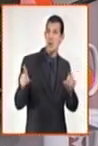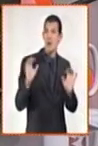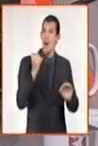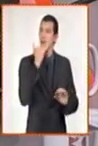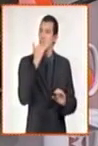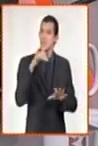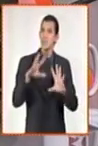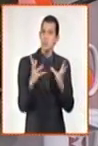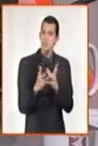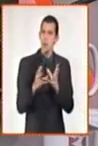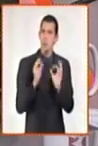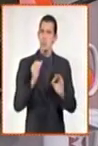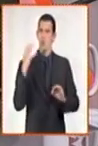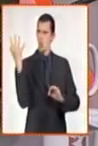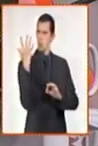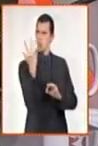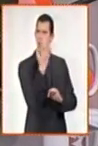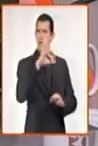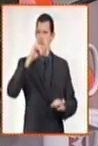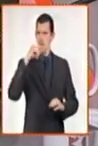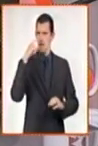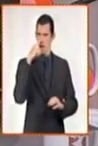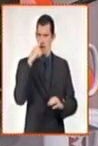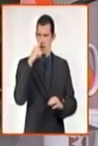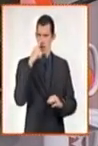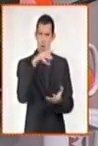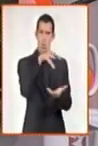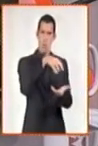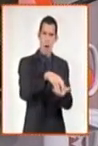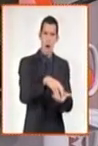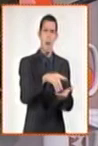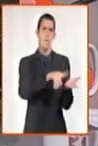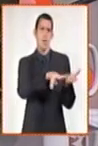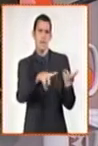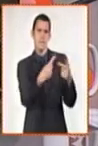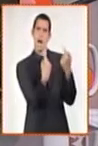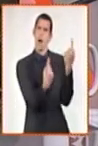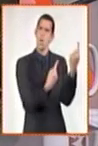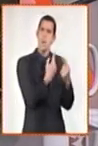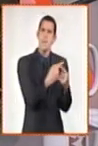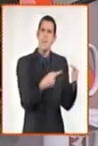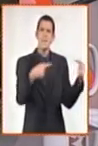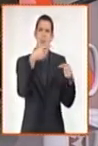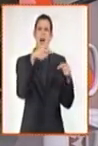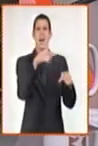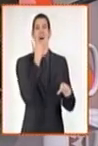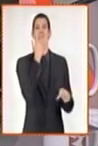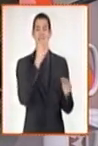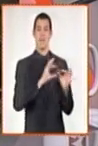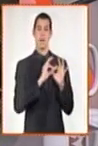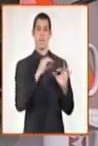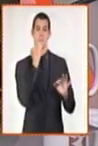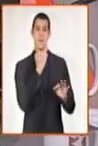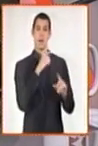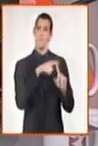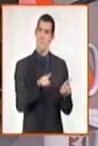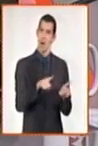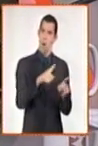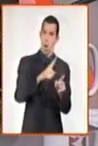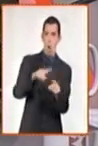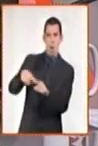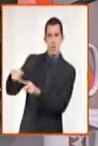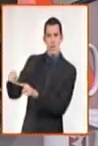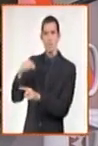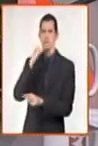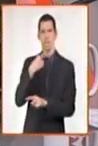también la situación del huracán, y se siguen tomando decisiones en el ámbito gubernamental para apoyar a